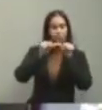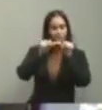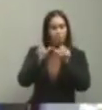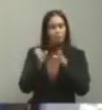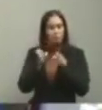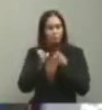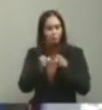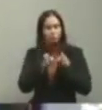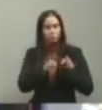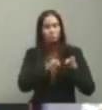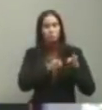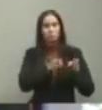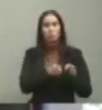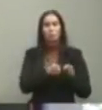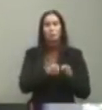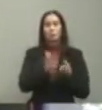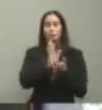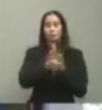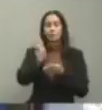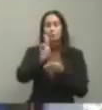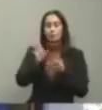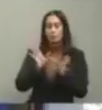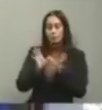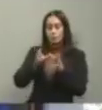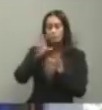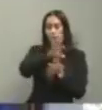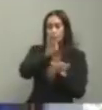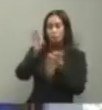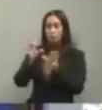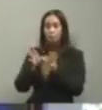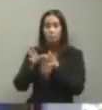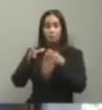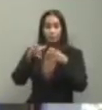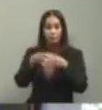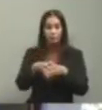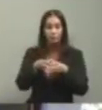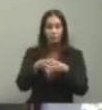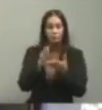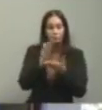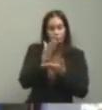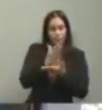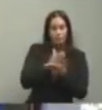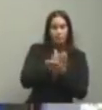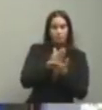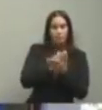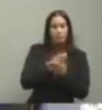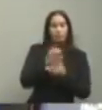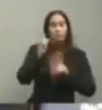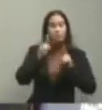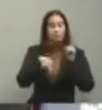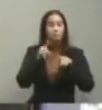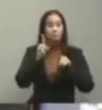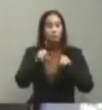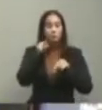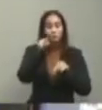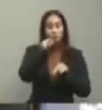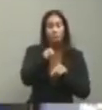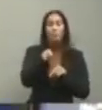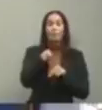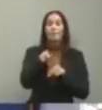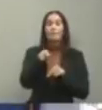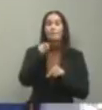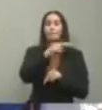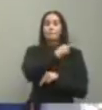preparación con sus unidades de aislamiento que aunque son limitadas pero son opciones ya señaladas